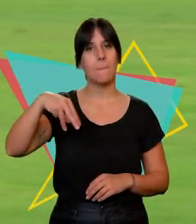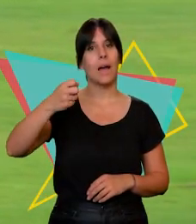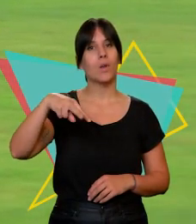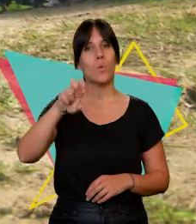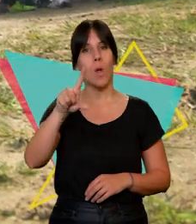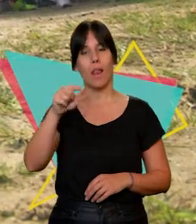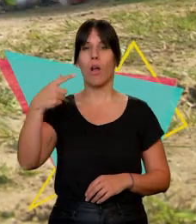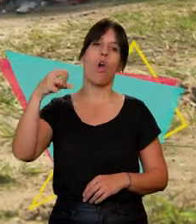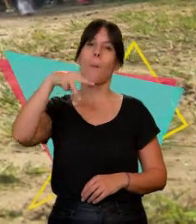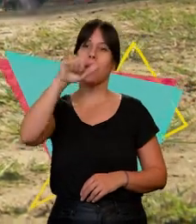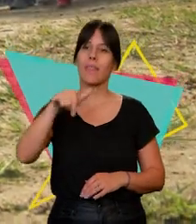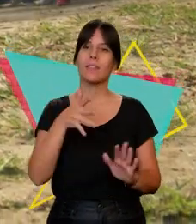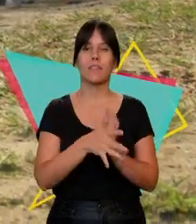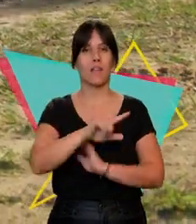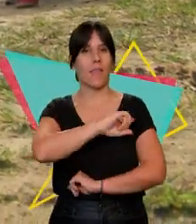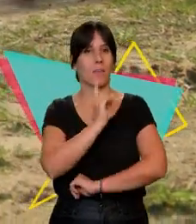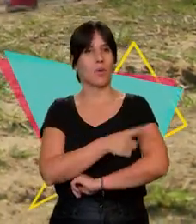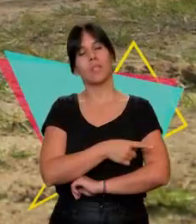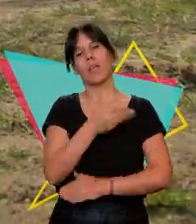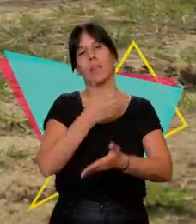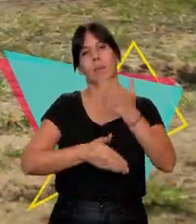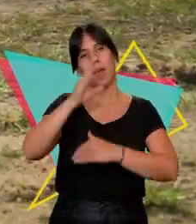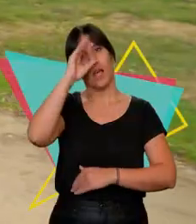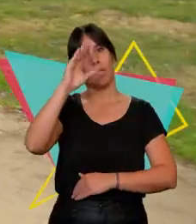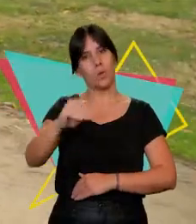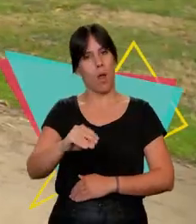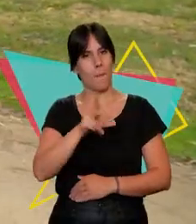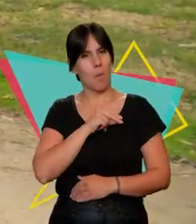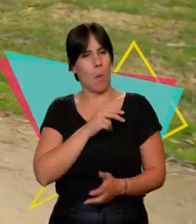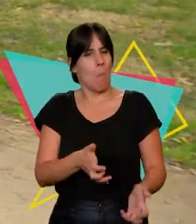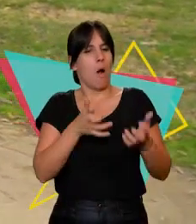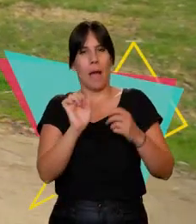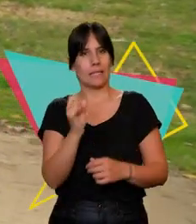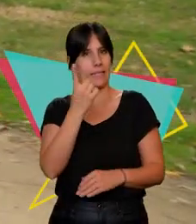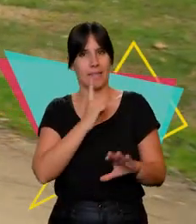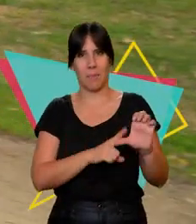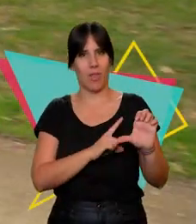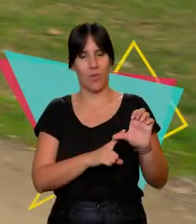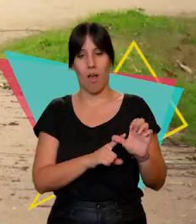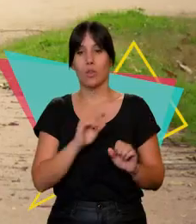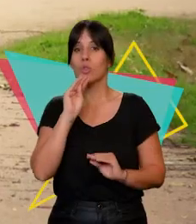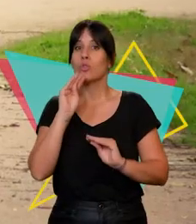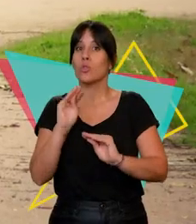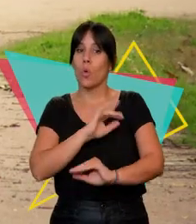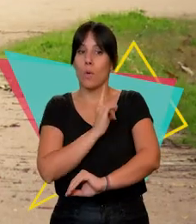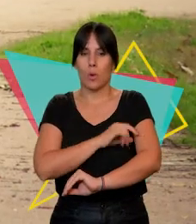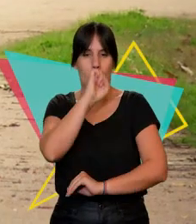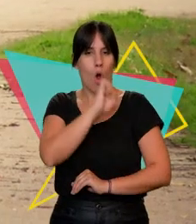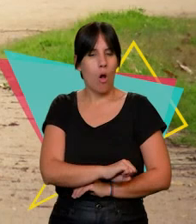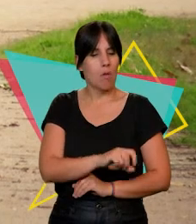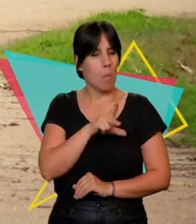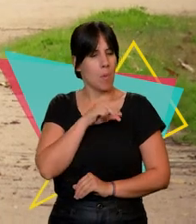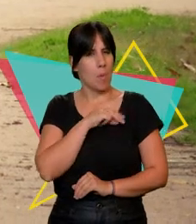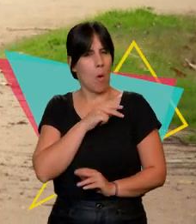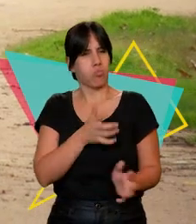Manuel Gómez es uno de los atletas con discapacidad intelectual con mejor palmarés de Extremadura. Su pasión por este deporte le ha ayudado a lograr